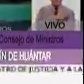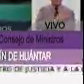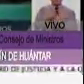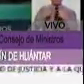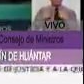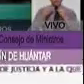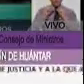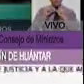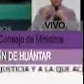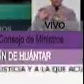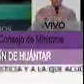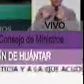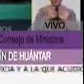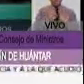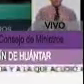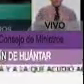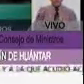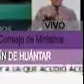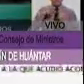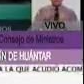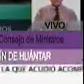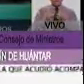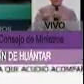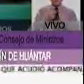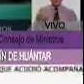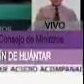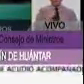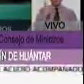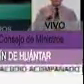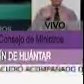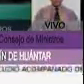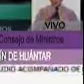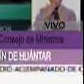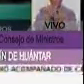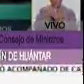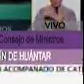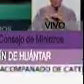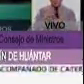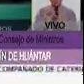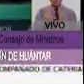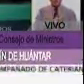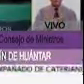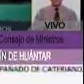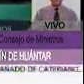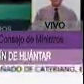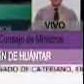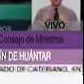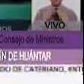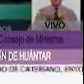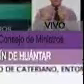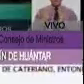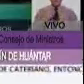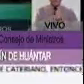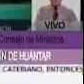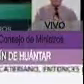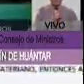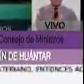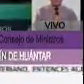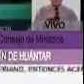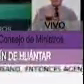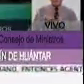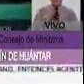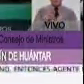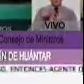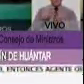que nos inspira en todo momento en la gestión pública que está, para la que estamos al frente y aquí en el gobierno. Así que yo quisiera lamentar que